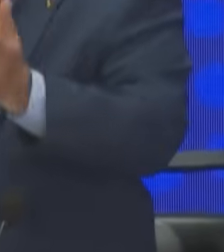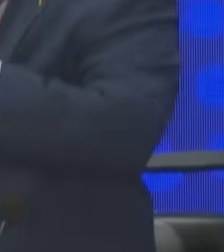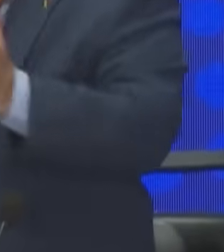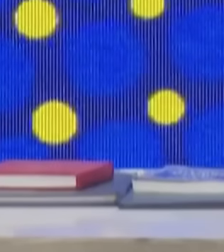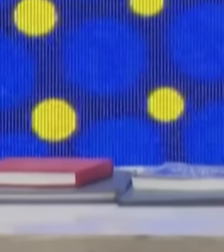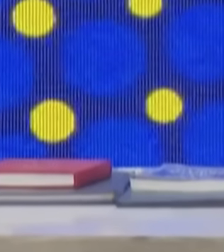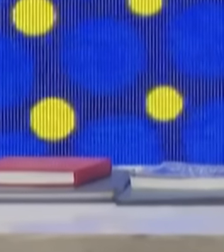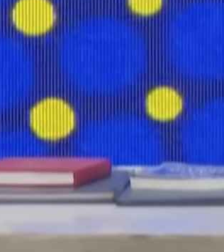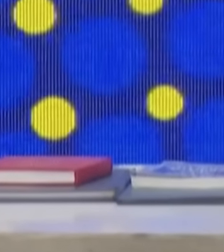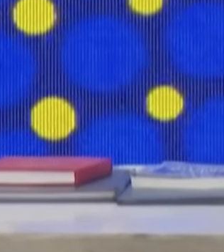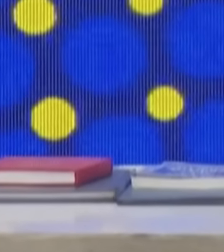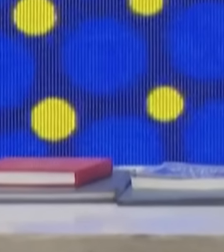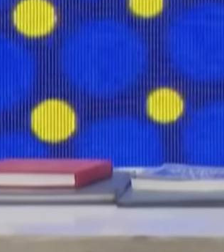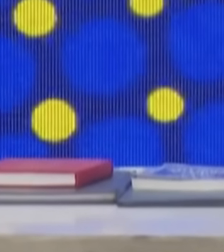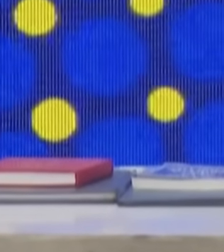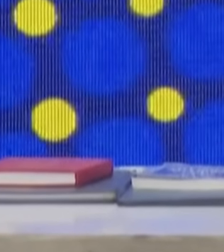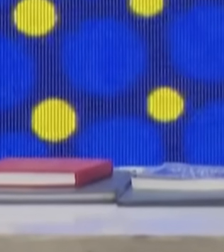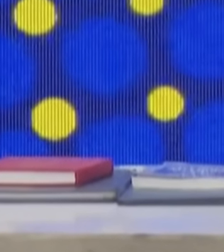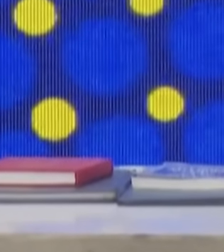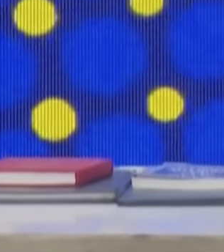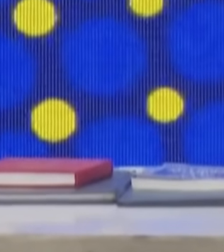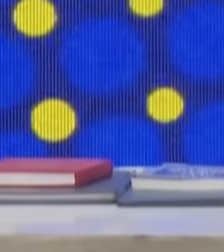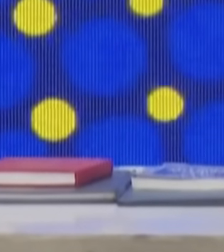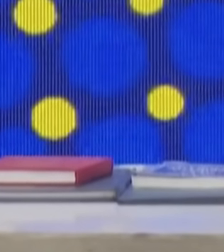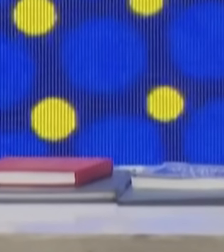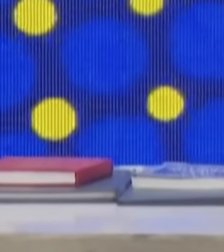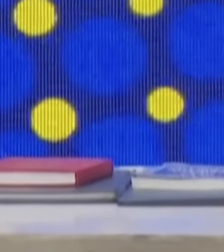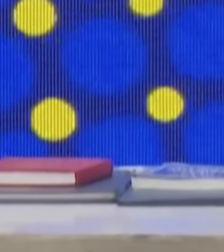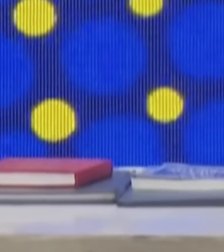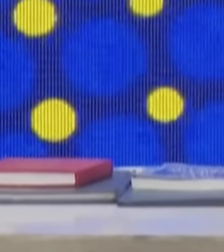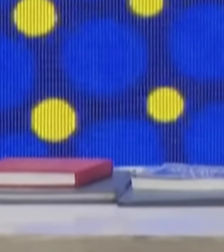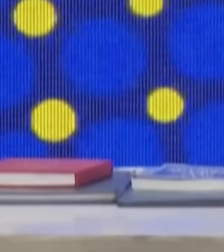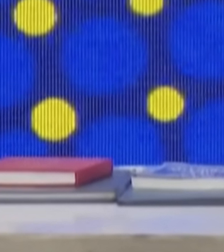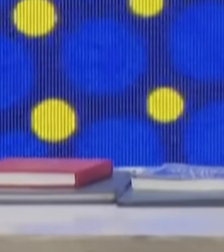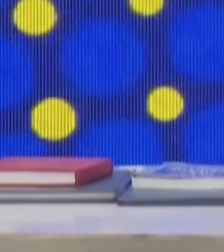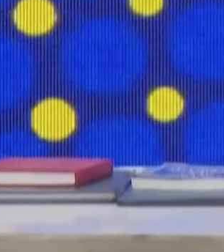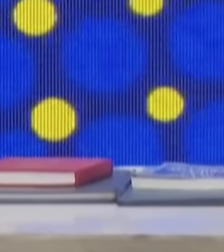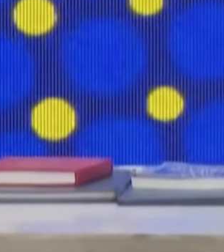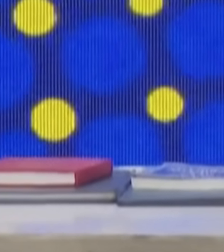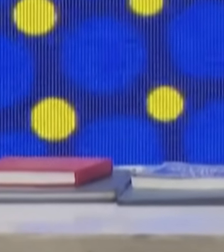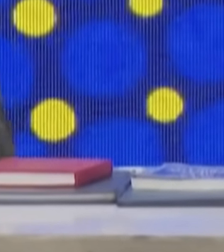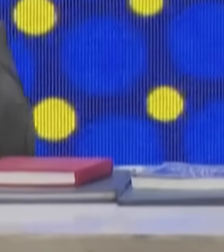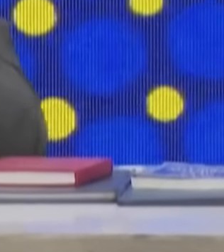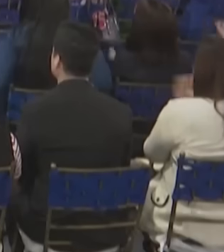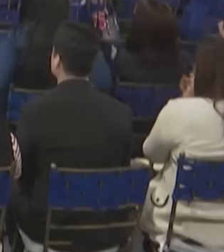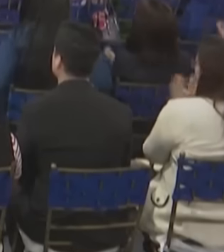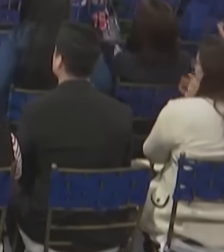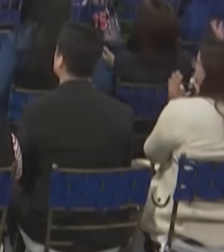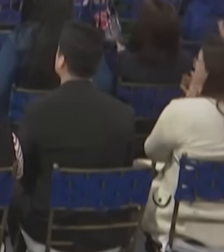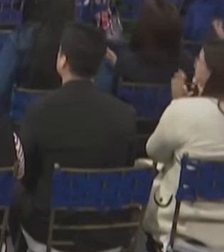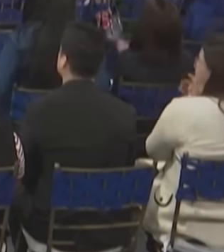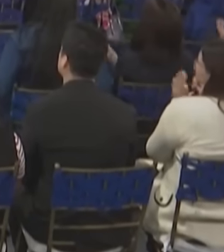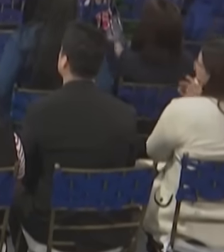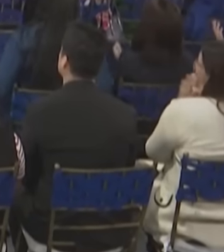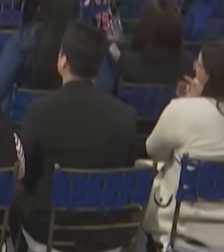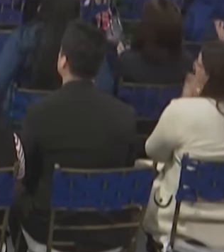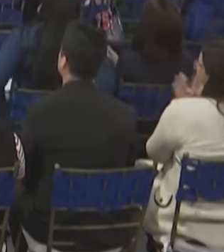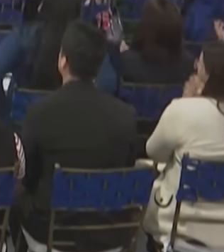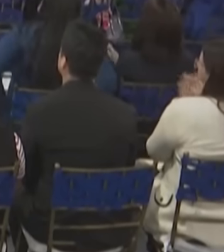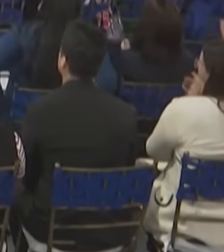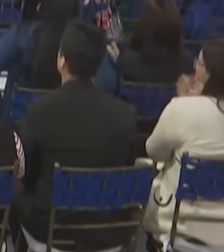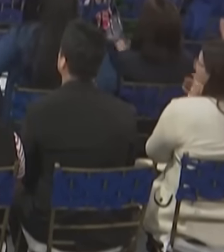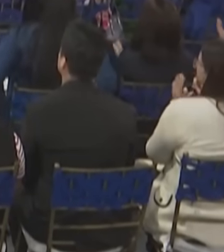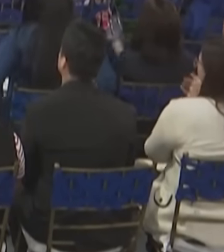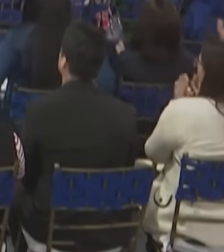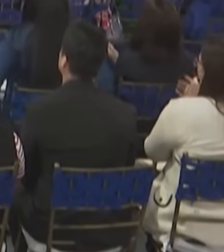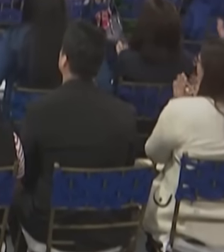de alrededor de 2 millones. La afirmación se apoyaba además en la ausencia de filas en la mayoría de los centros de votación en Caracas